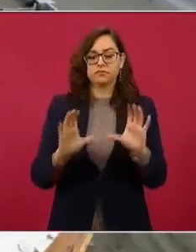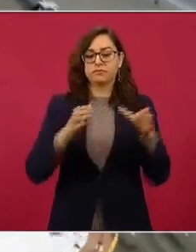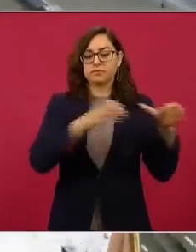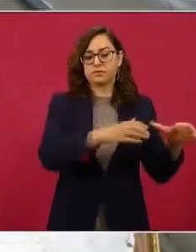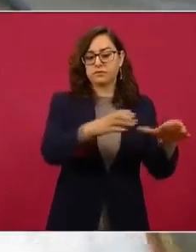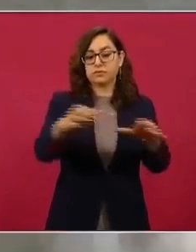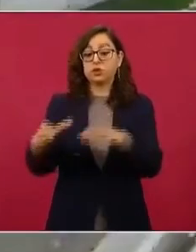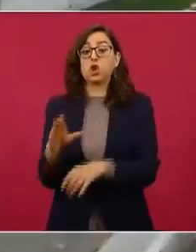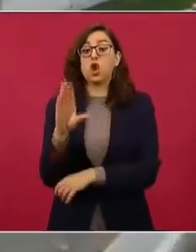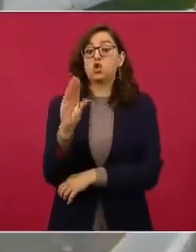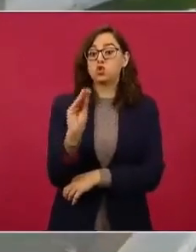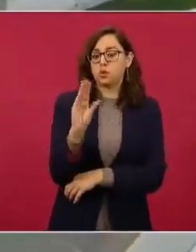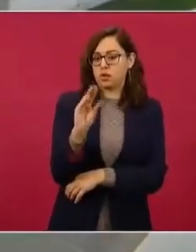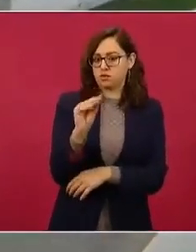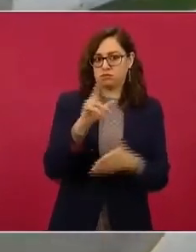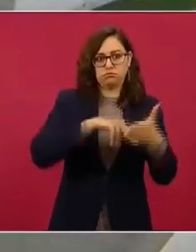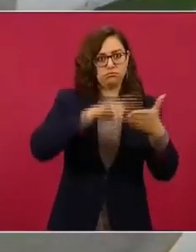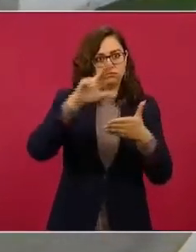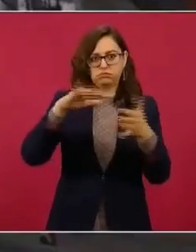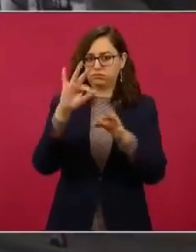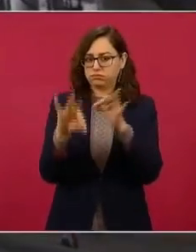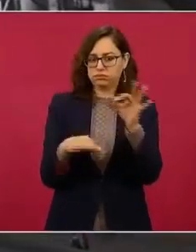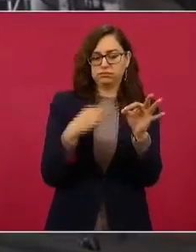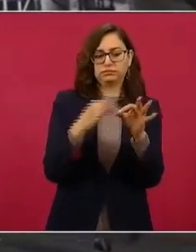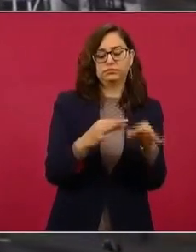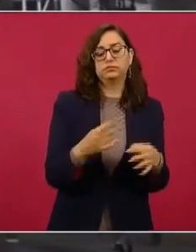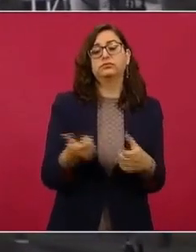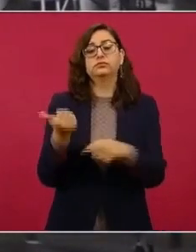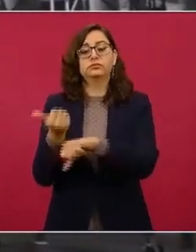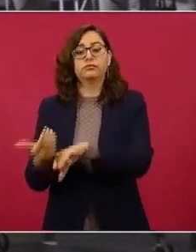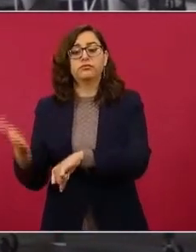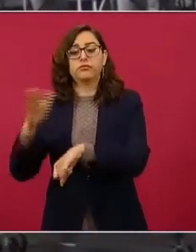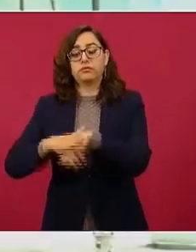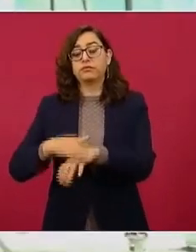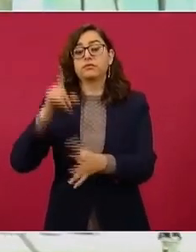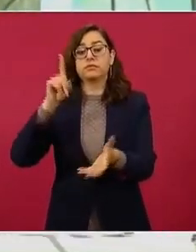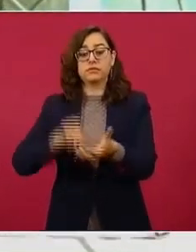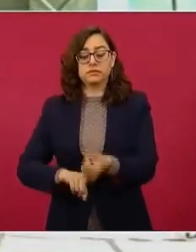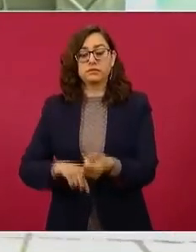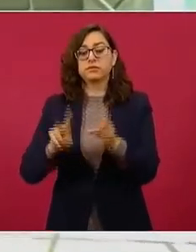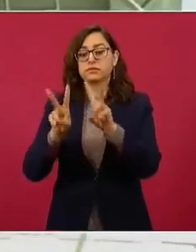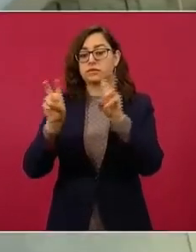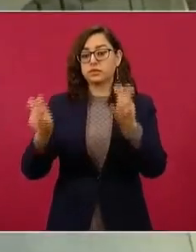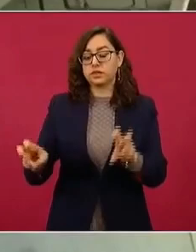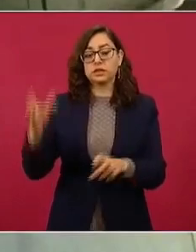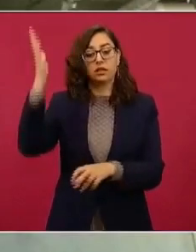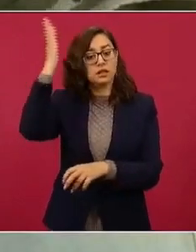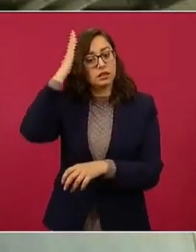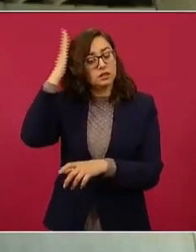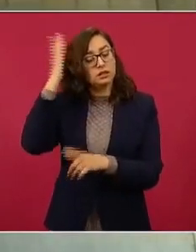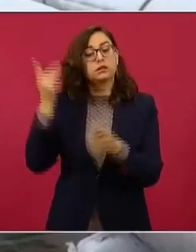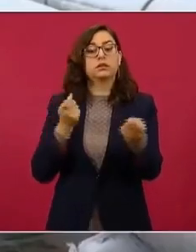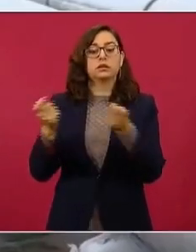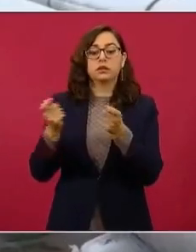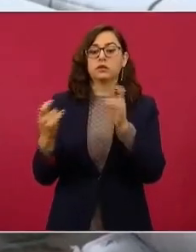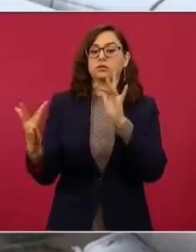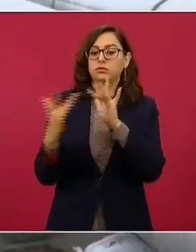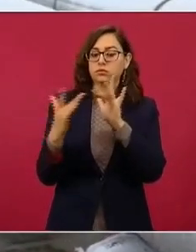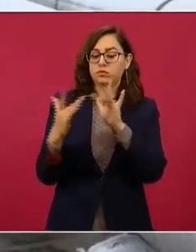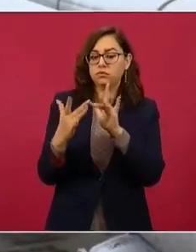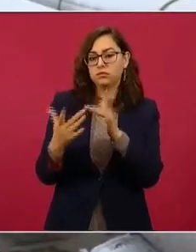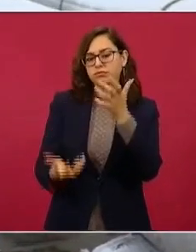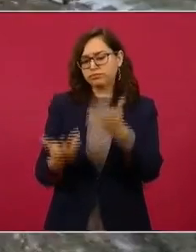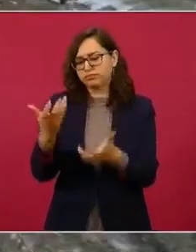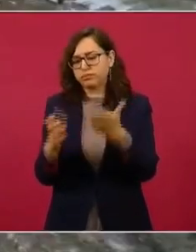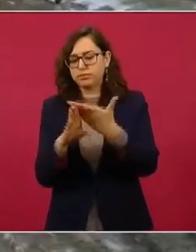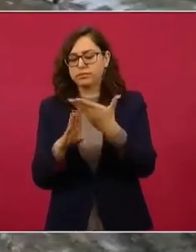tanques y esferas. En el área administrativa, se trabaja en el interior del cuarto de control, telecomunicaciones y contraincendio. De igual manera, se